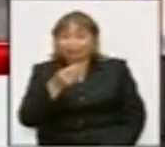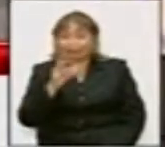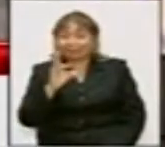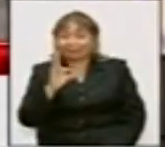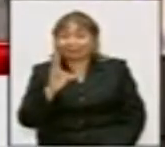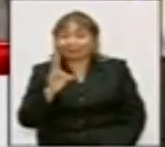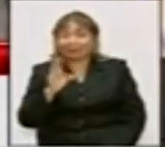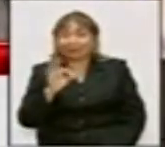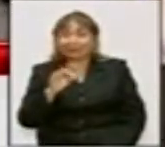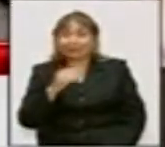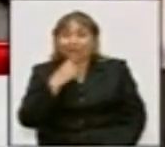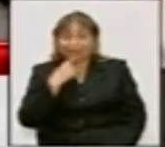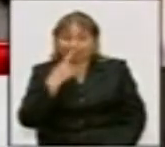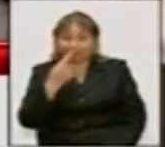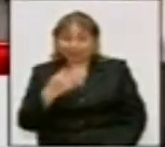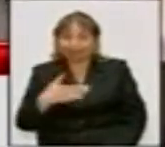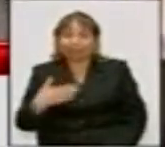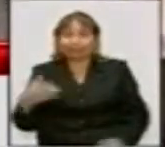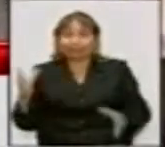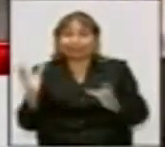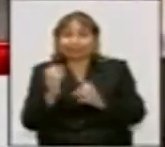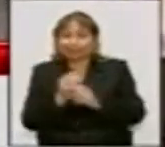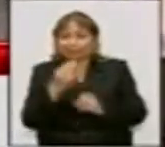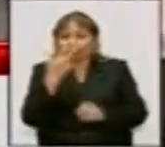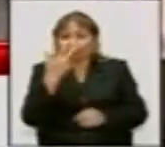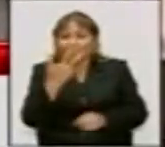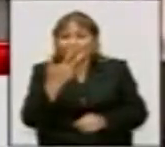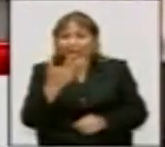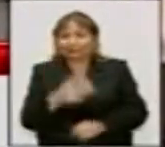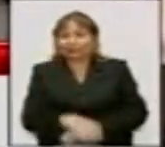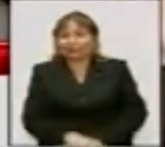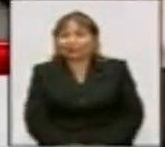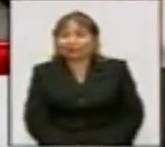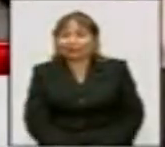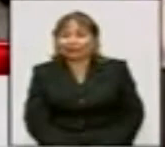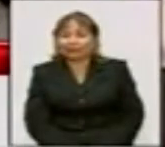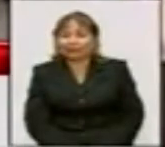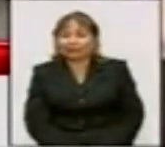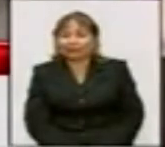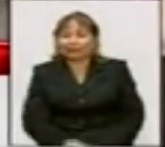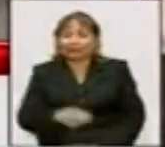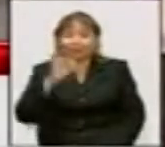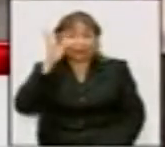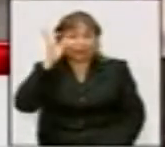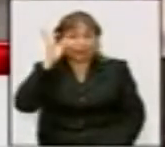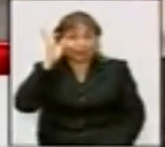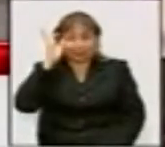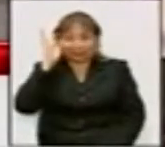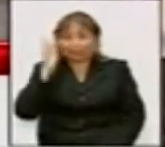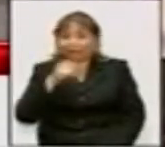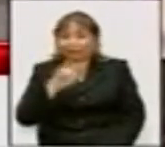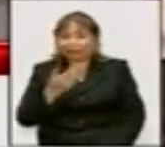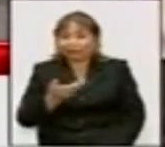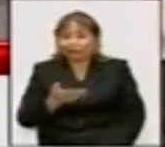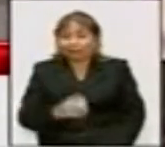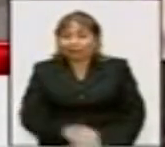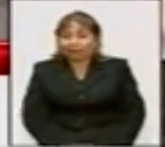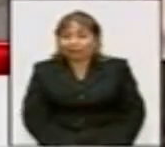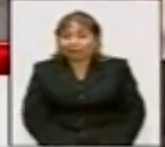dijo se puede disolver el congreso si son 3 pero fujimori no es cierto